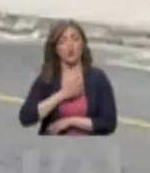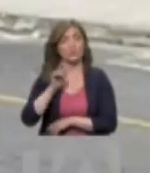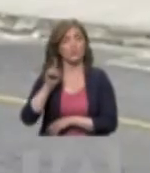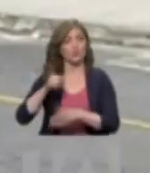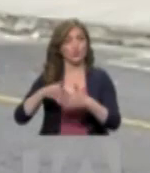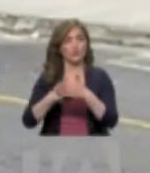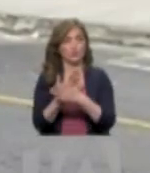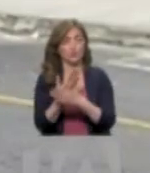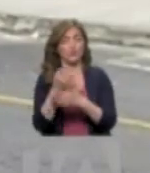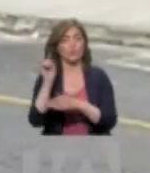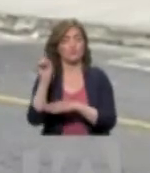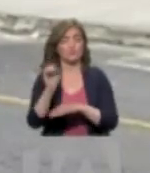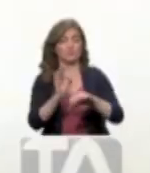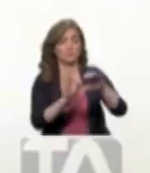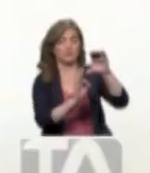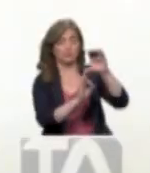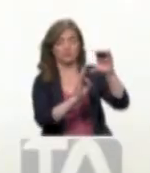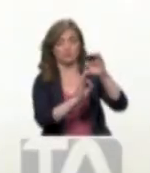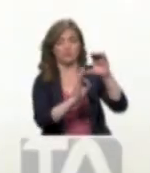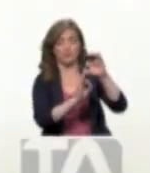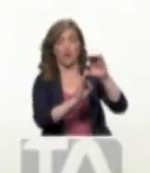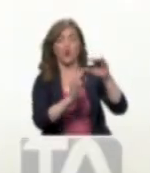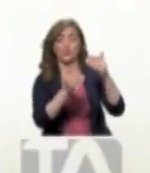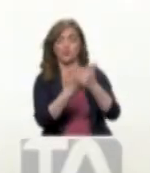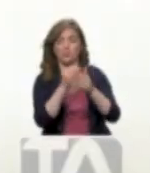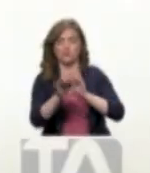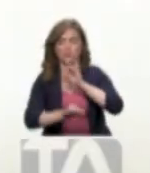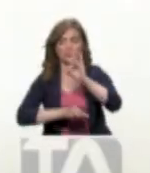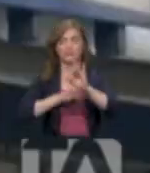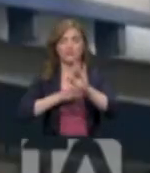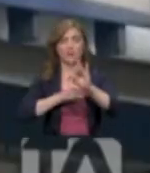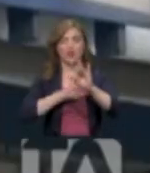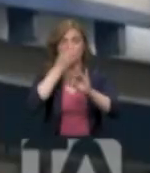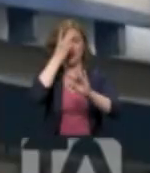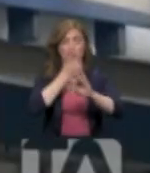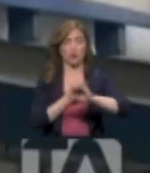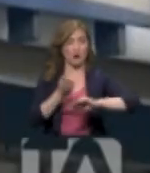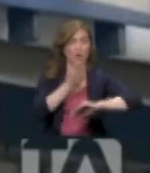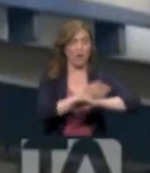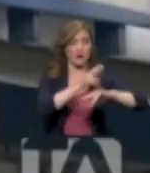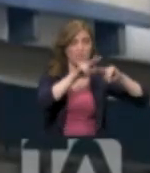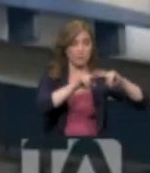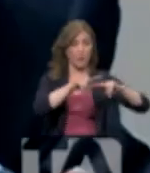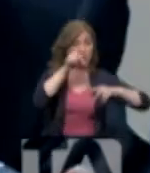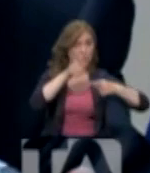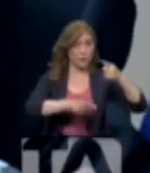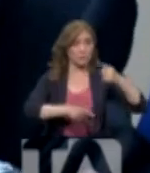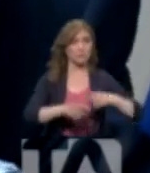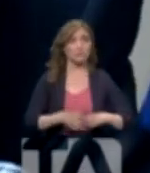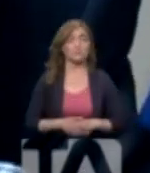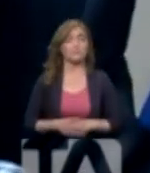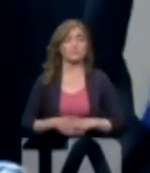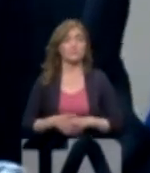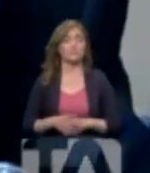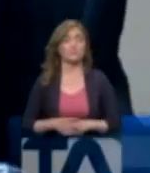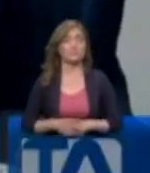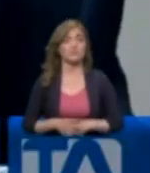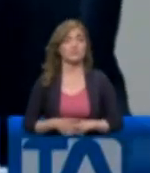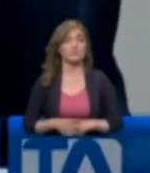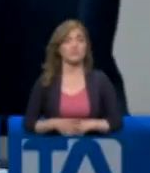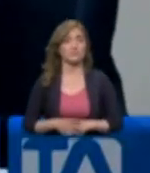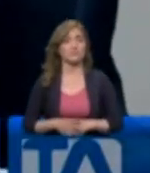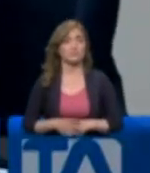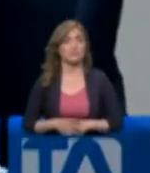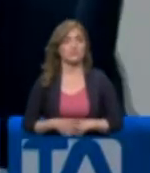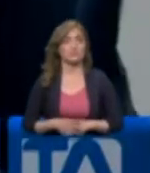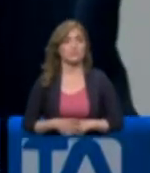nuevo Consejo de Participación Ciudadana y Control Social no podrá revisar las decisiones del Consejo Transitorio. No necesitamos